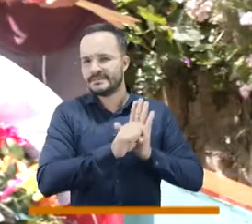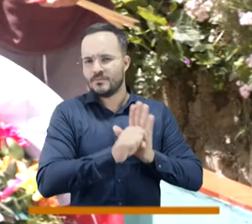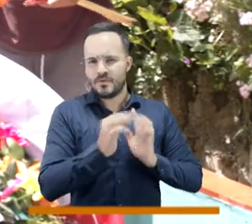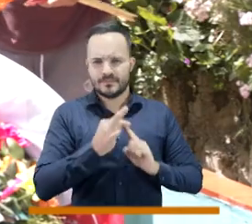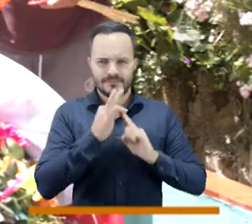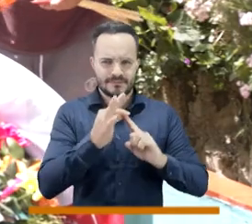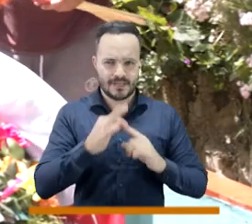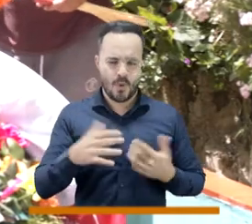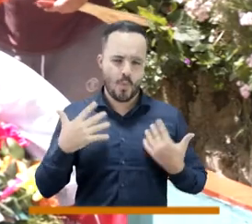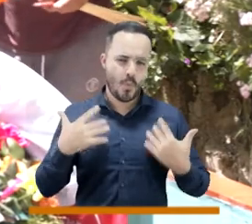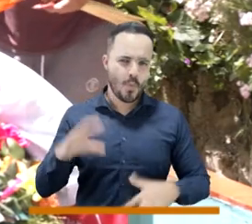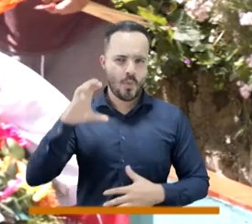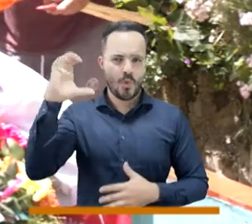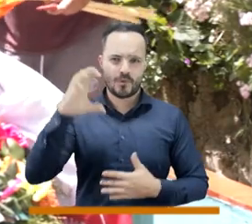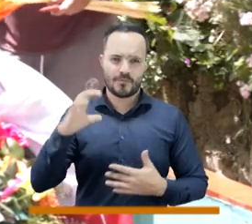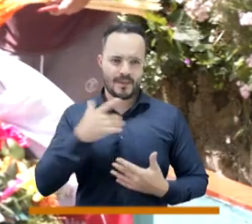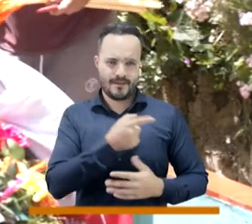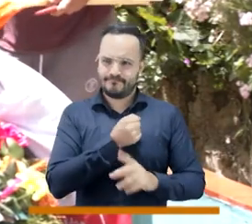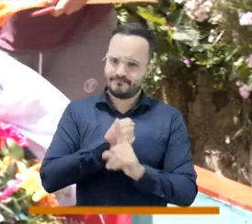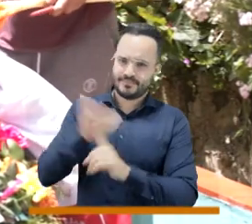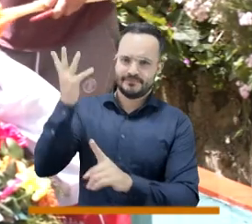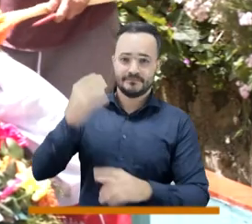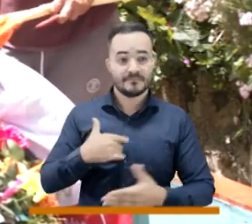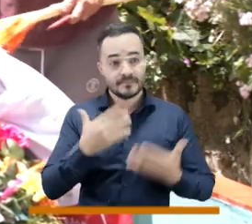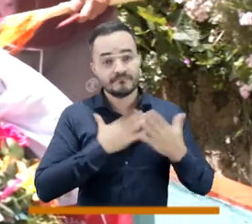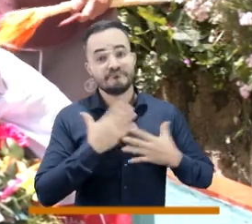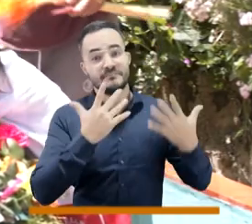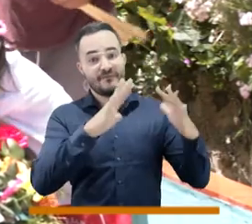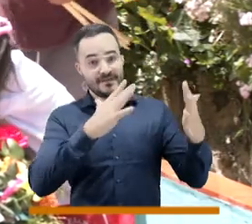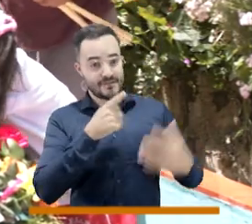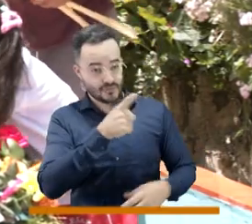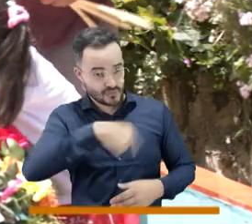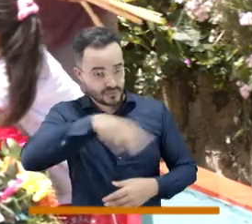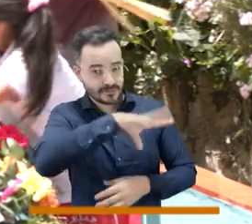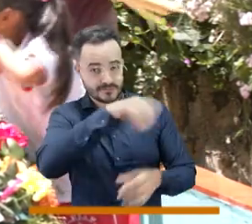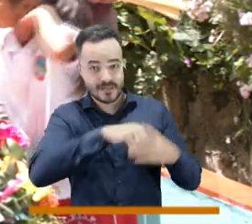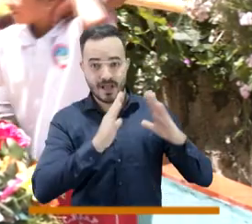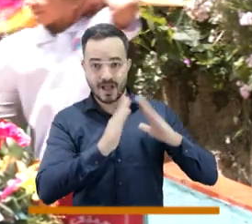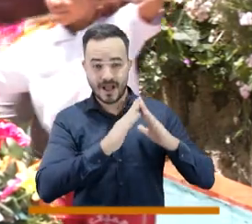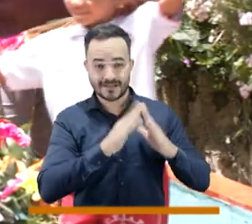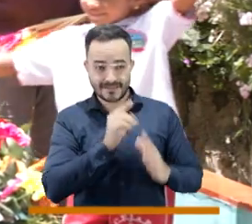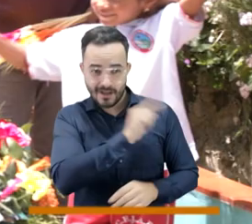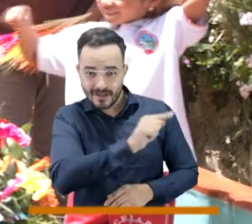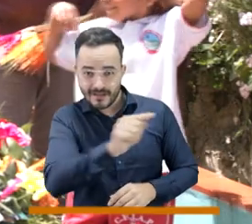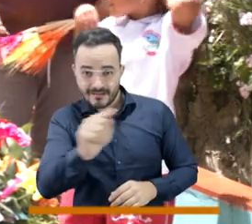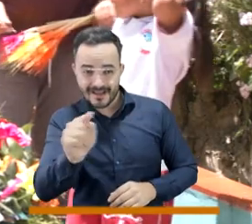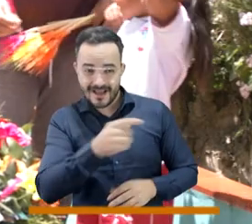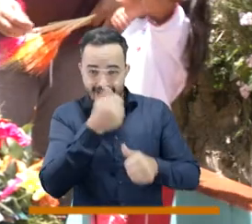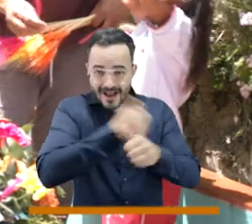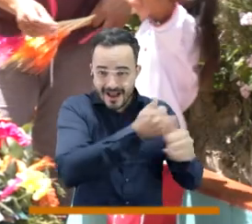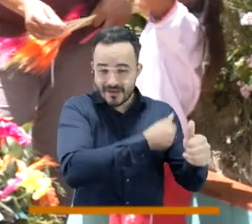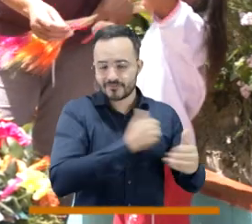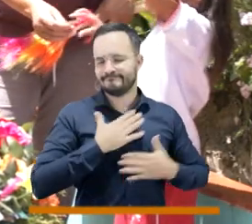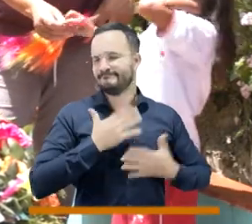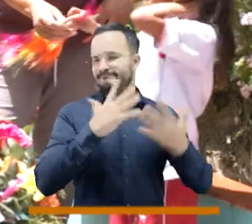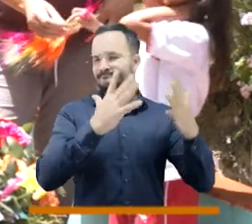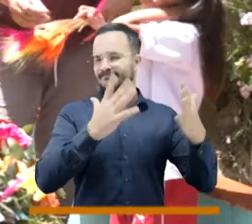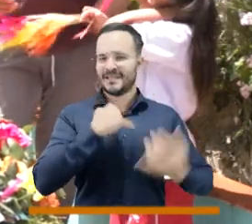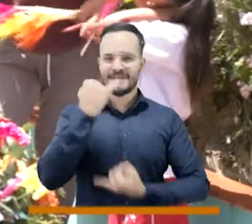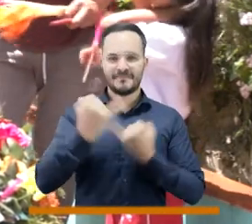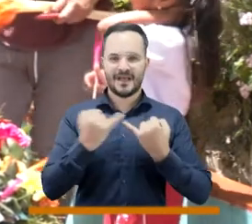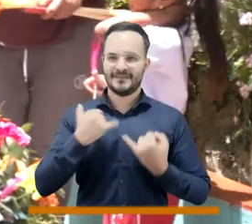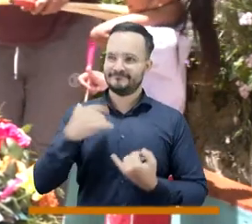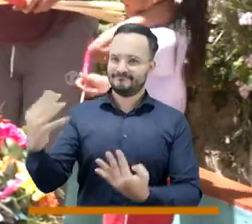que felicitaciones Leopoldina, Natalia, Giovanni, Sofía, ustedes hacen quedar muy bien a